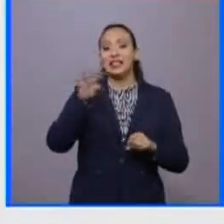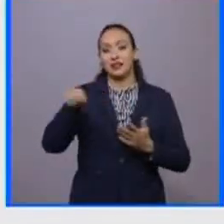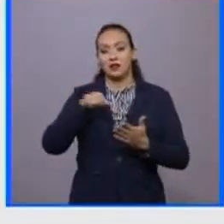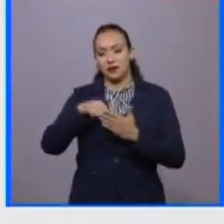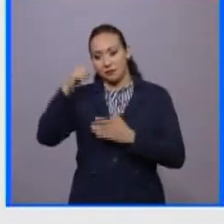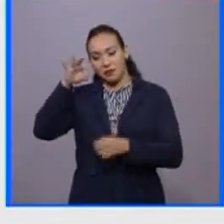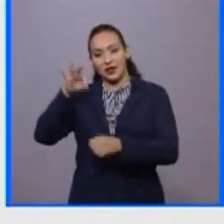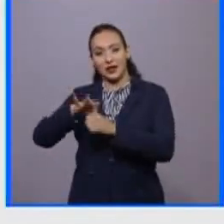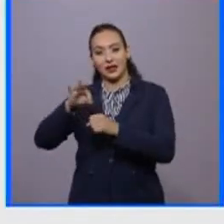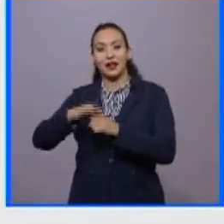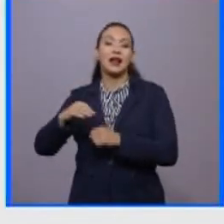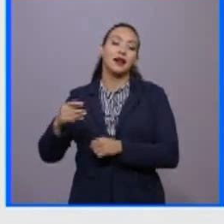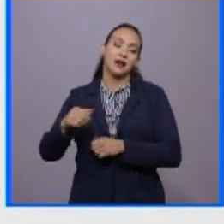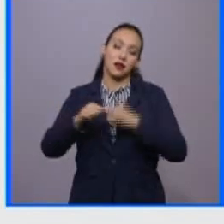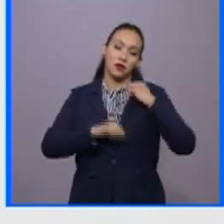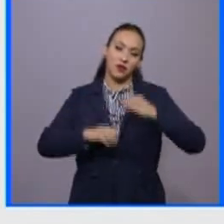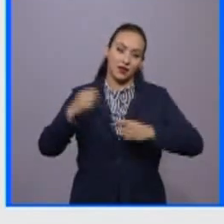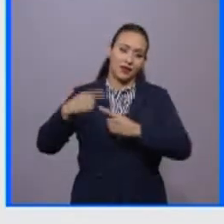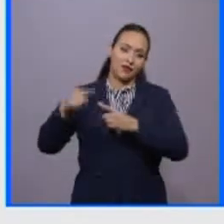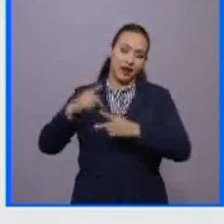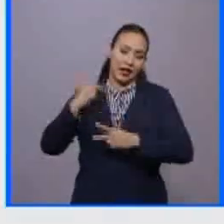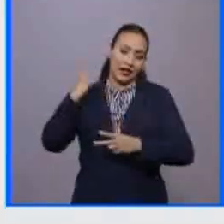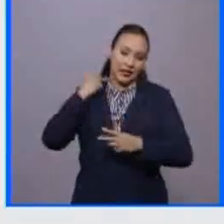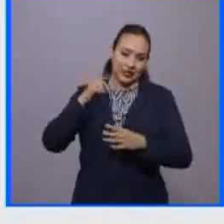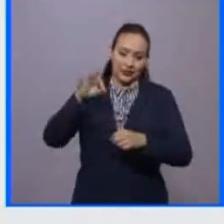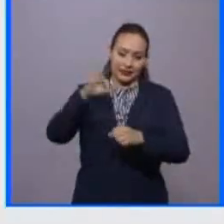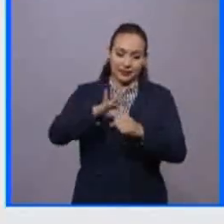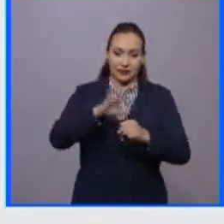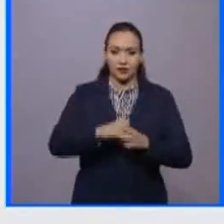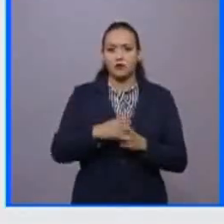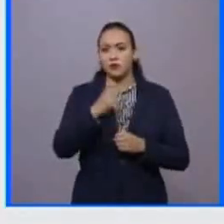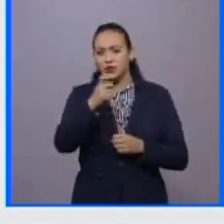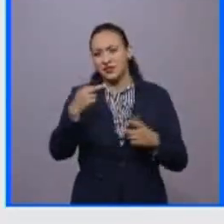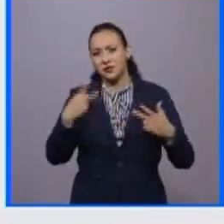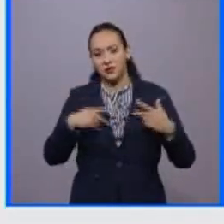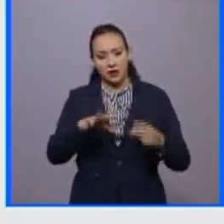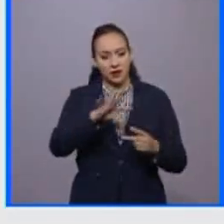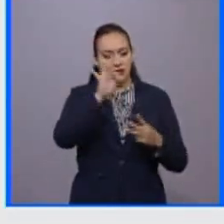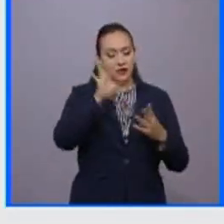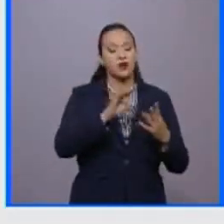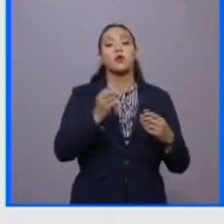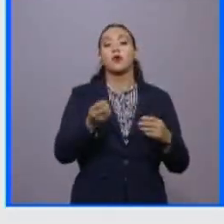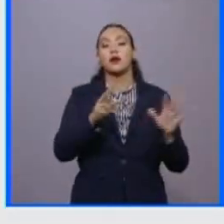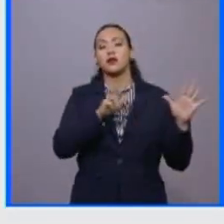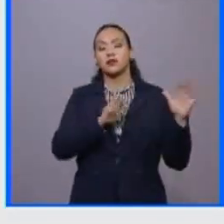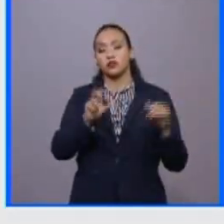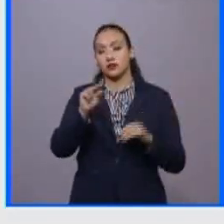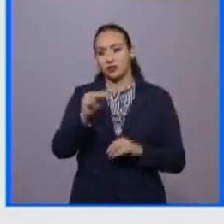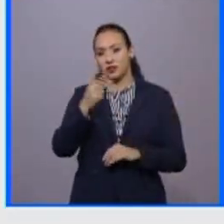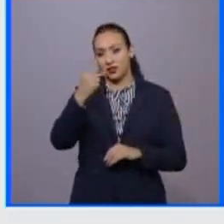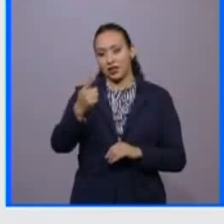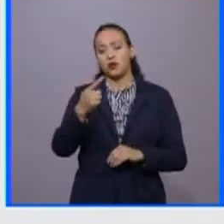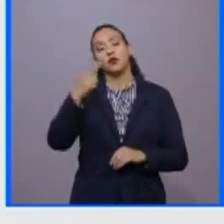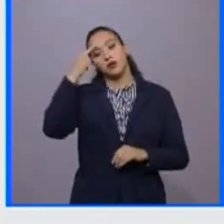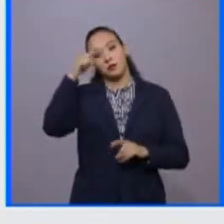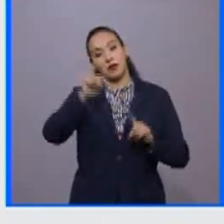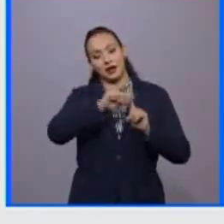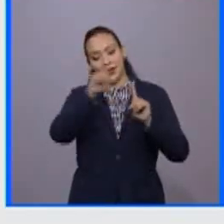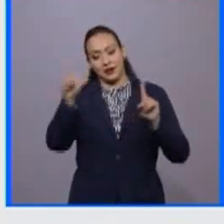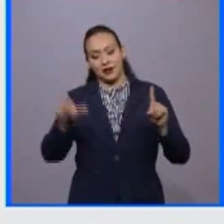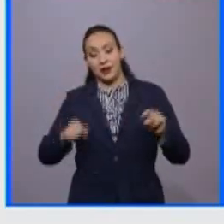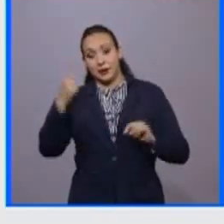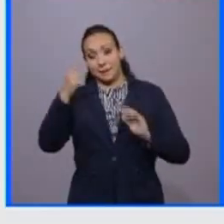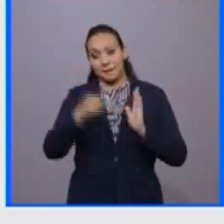concurrentes para renovar poderes judiciales locales, por lo que la ciudadanía elegirá 881 cargos a nivel federal